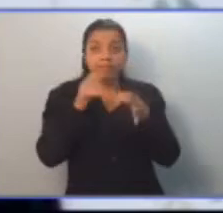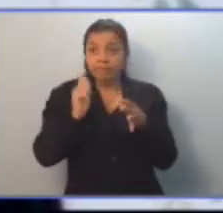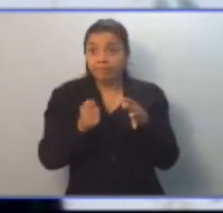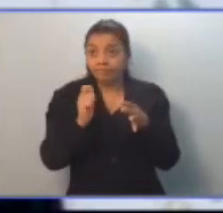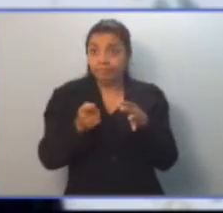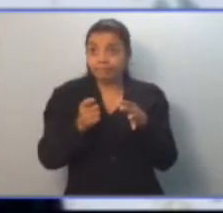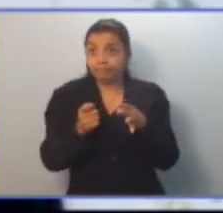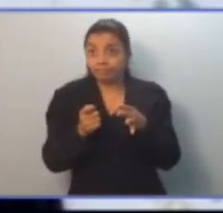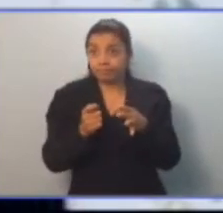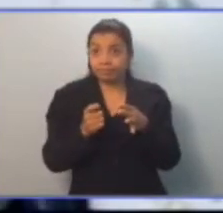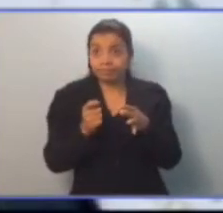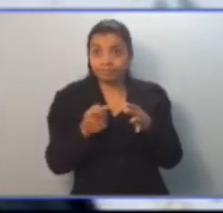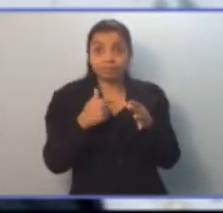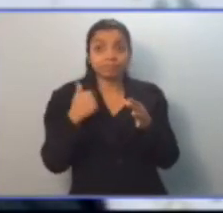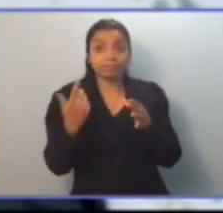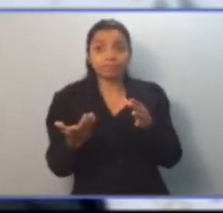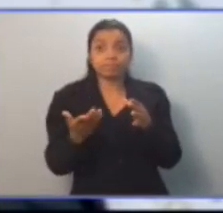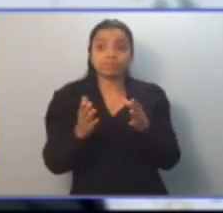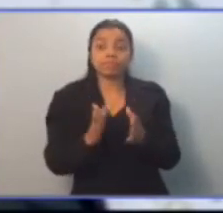pasiva dentro de toda